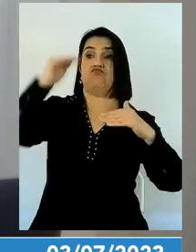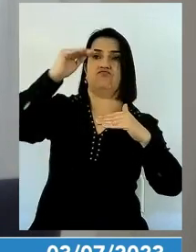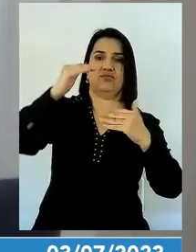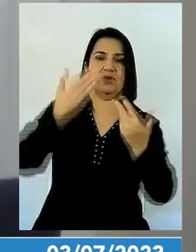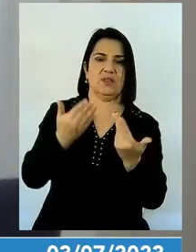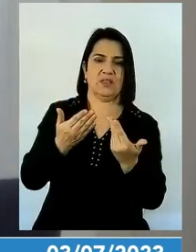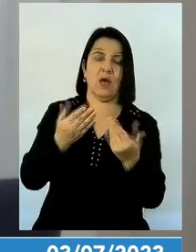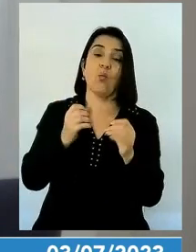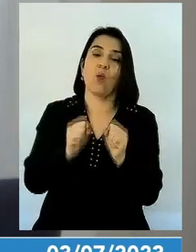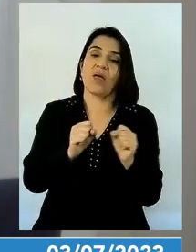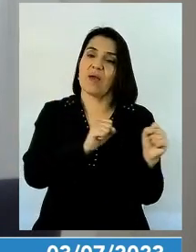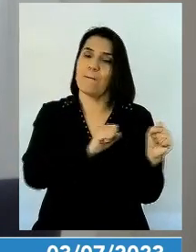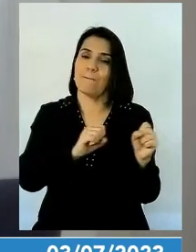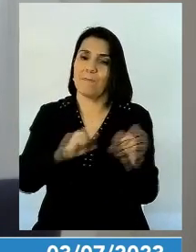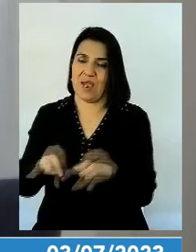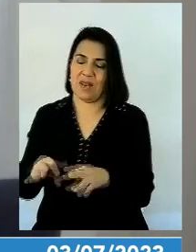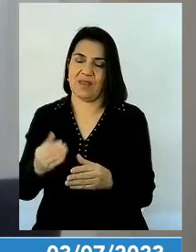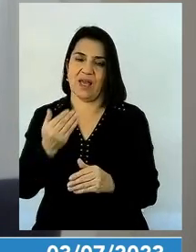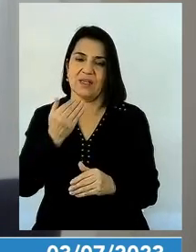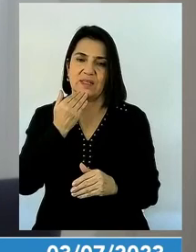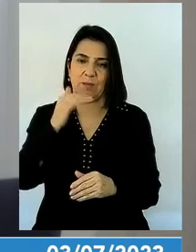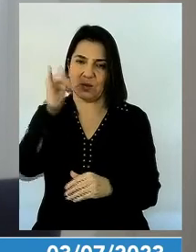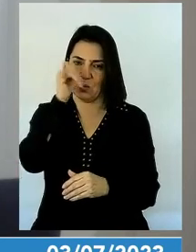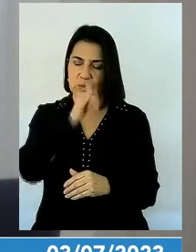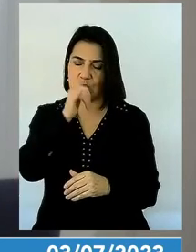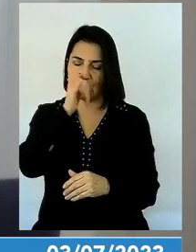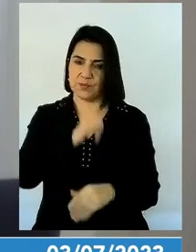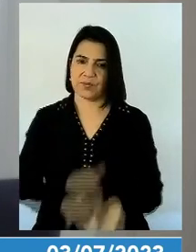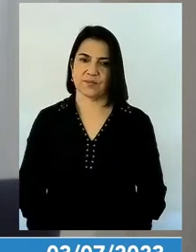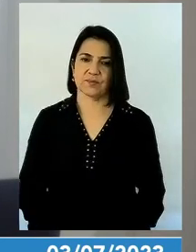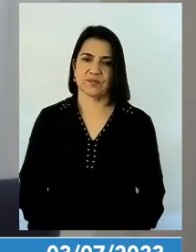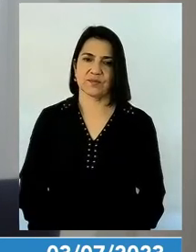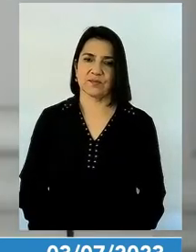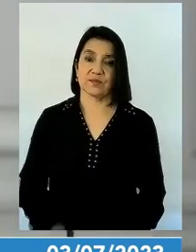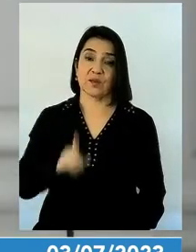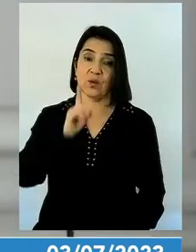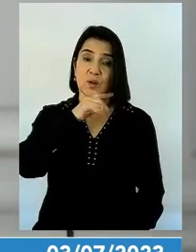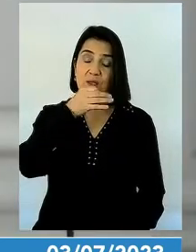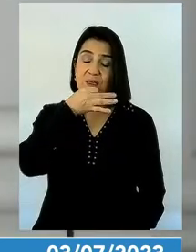también de contaminación. Y con ello termino. Muchas gracias.